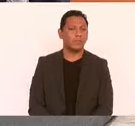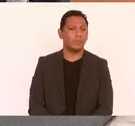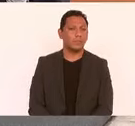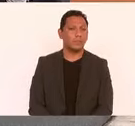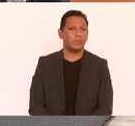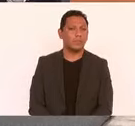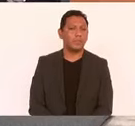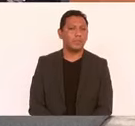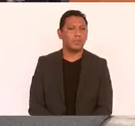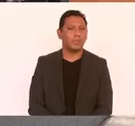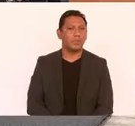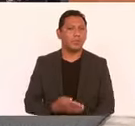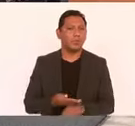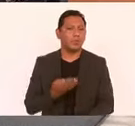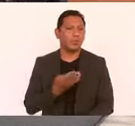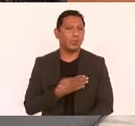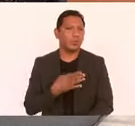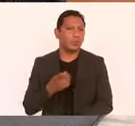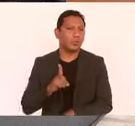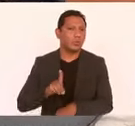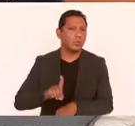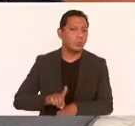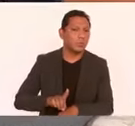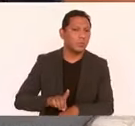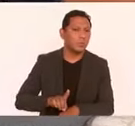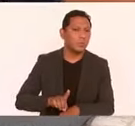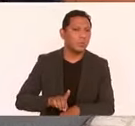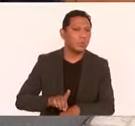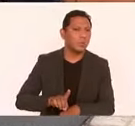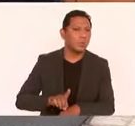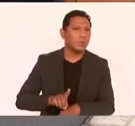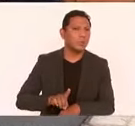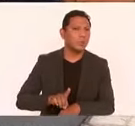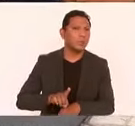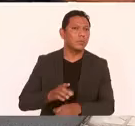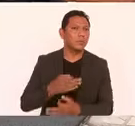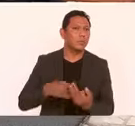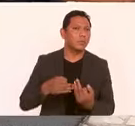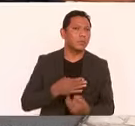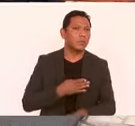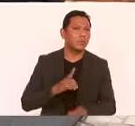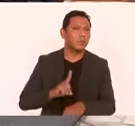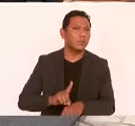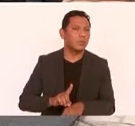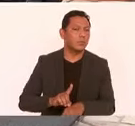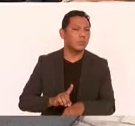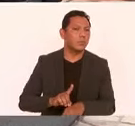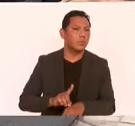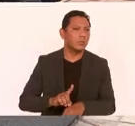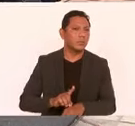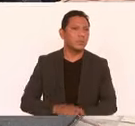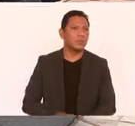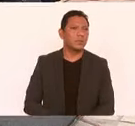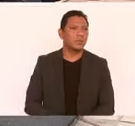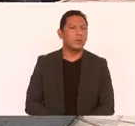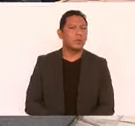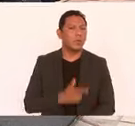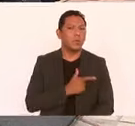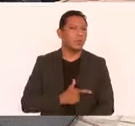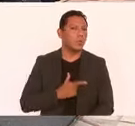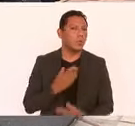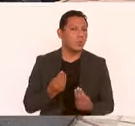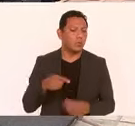Muy buenos días o tardes, no sé ya qué hora son, buenos días. Es un honor estar aquí en